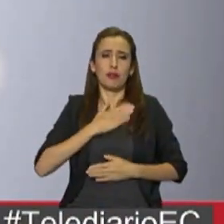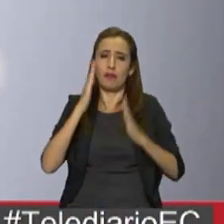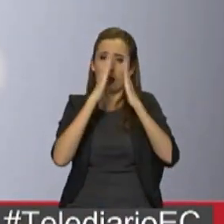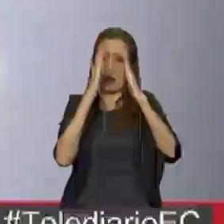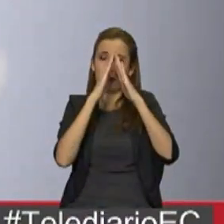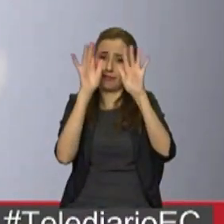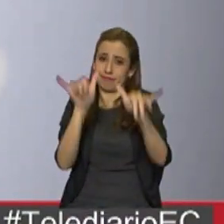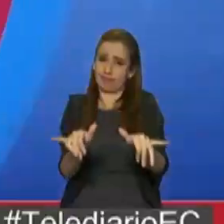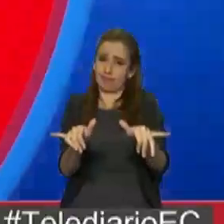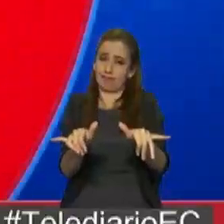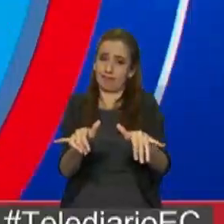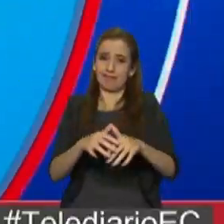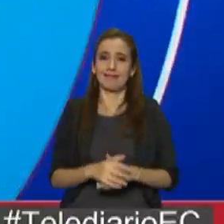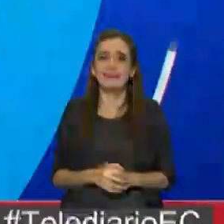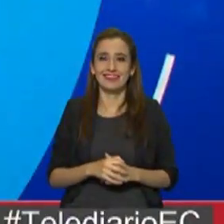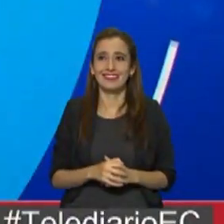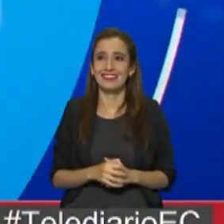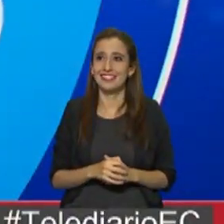casa